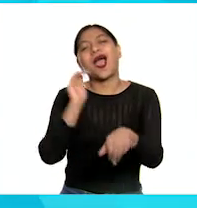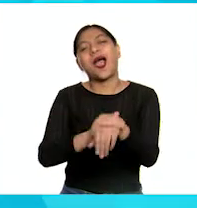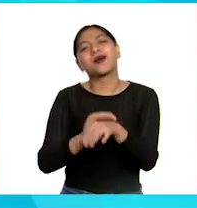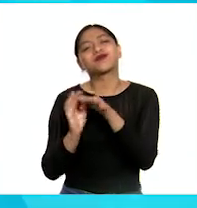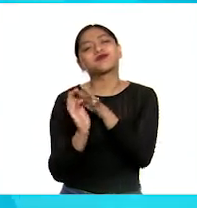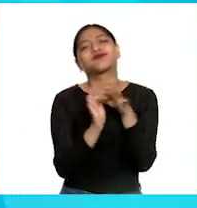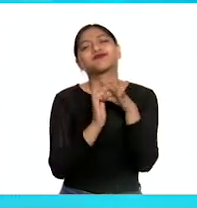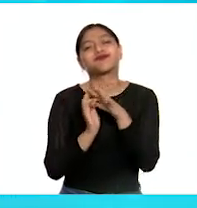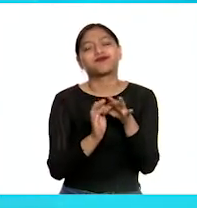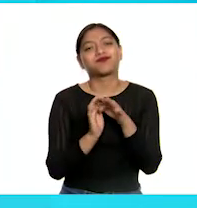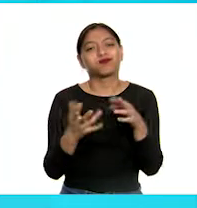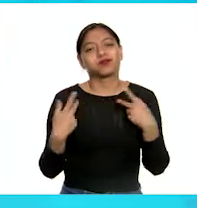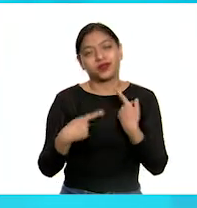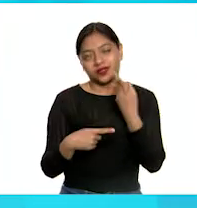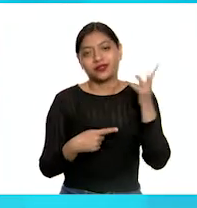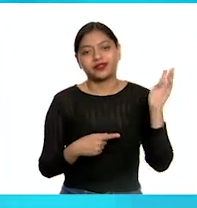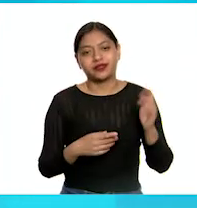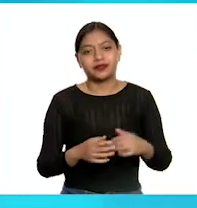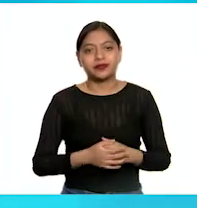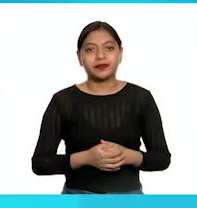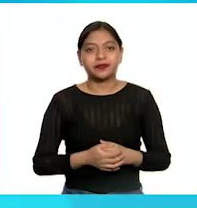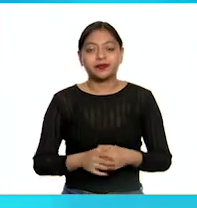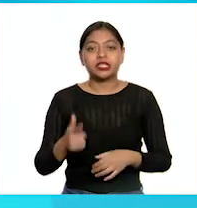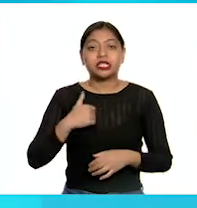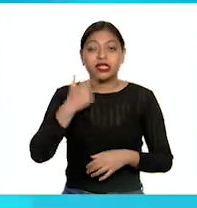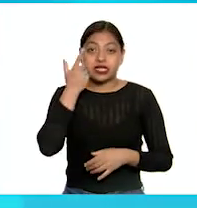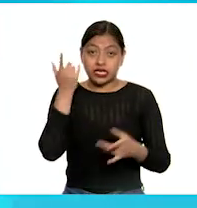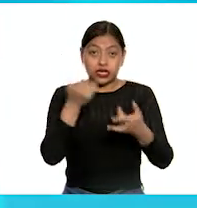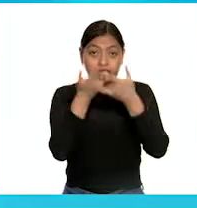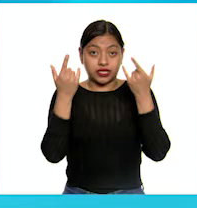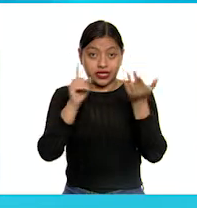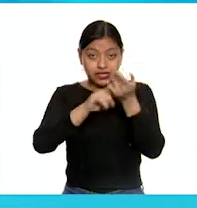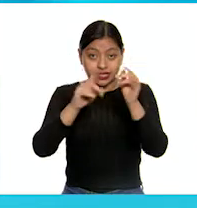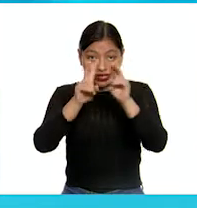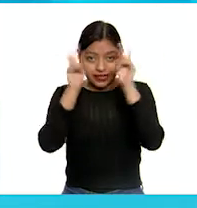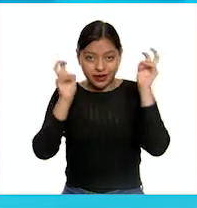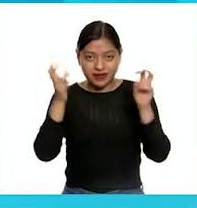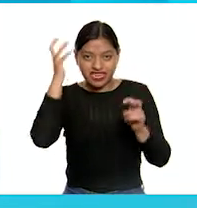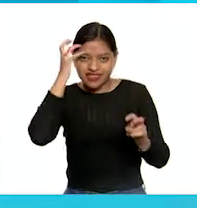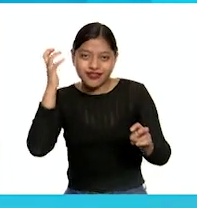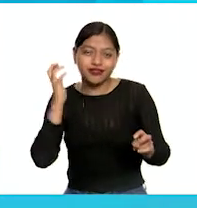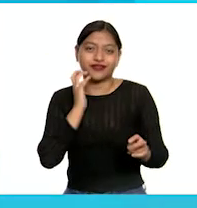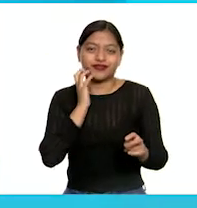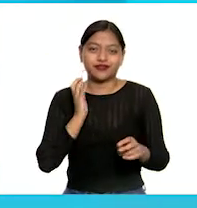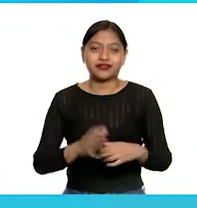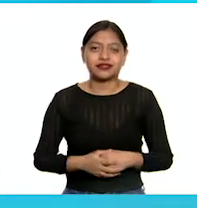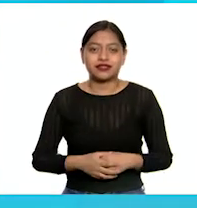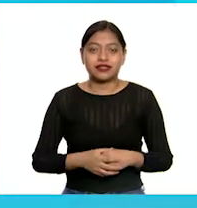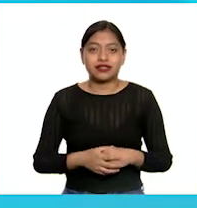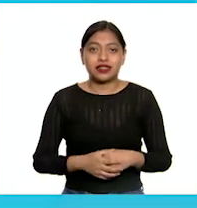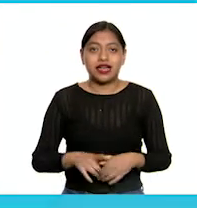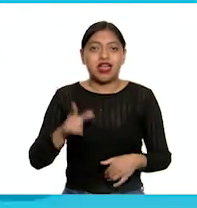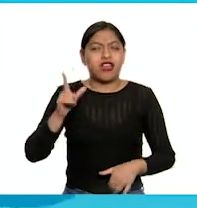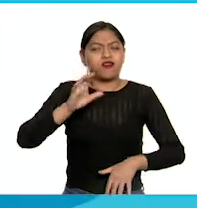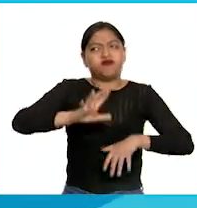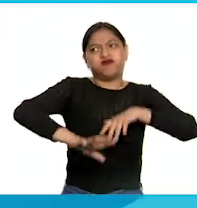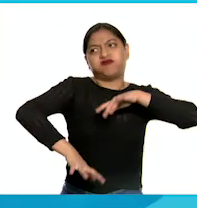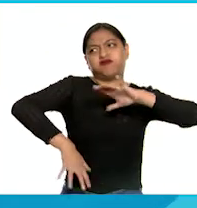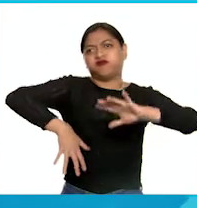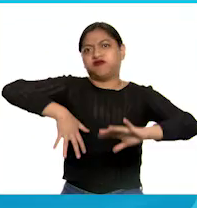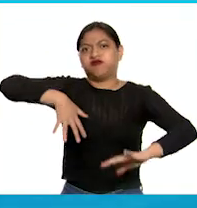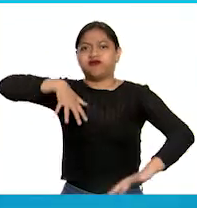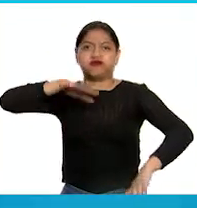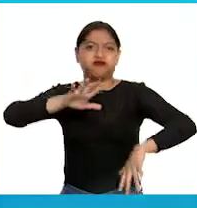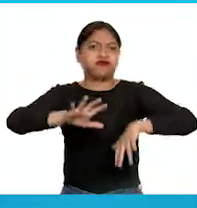del hombre. Quiero hacer un cuento sobre el león. Es el rey de la selva. Qué